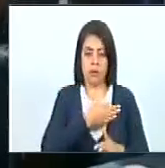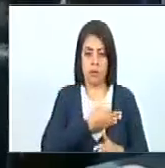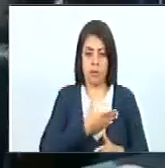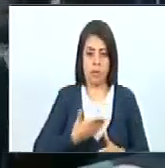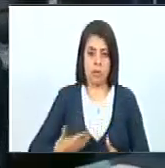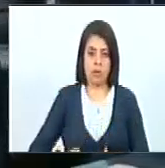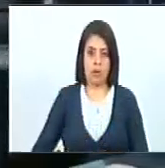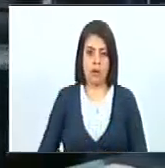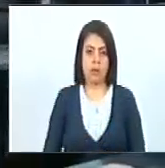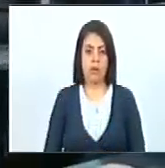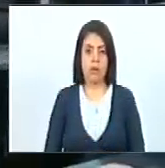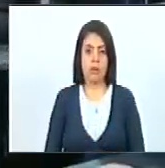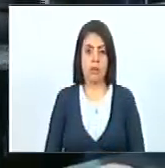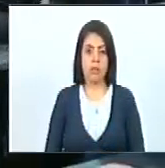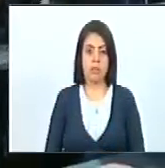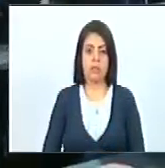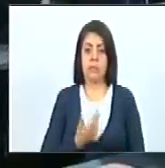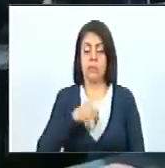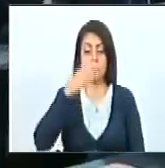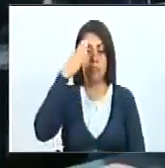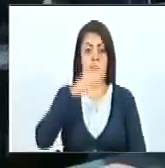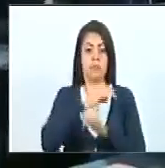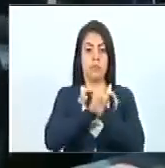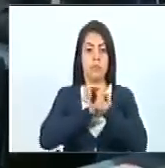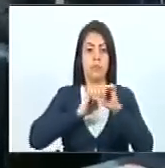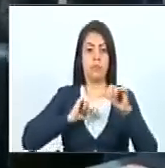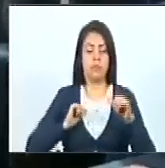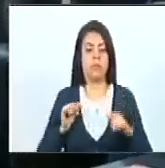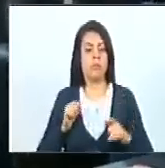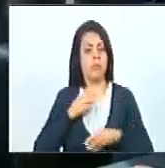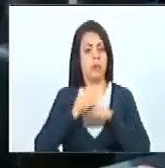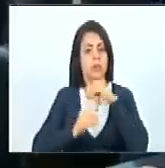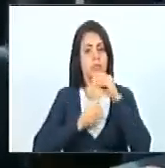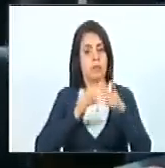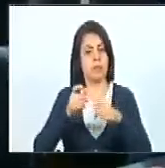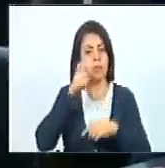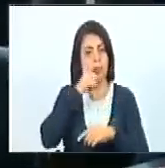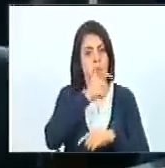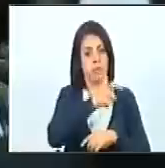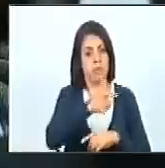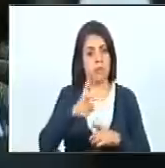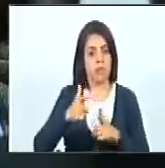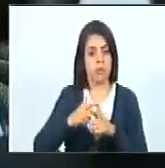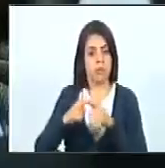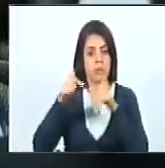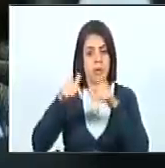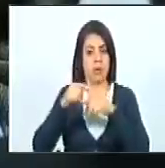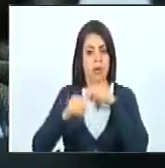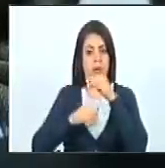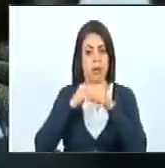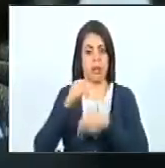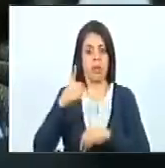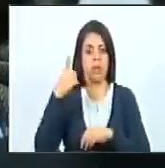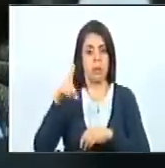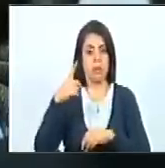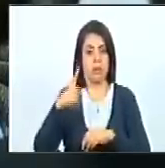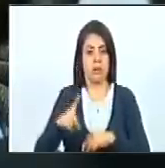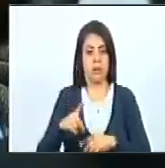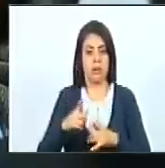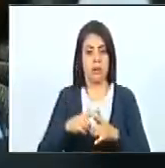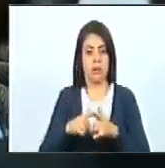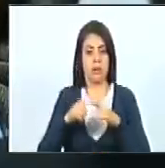Así es que nuestra Fuerza Armada, ejerciendo soberanía, ejerciendo el derecho que